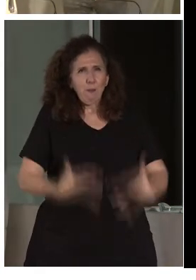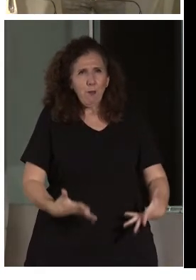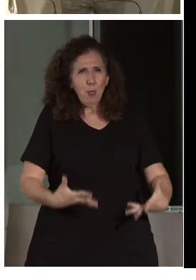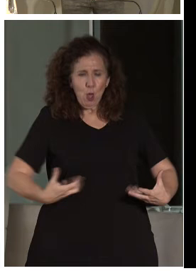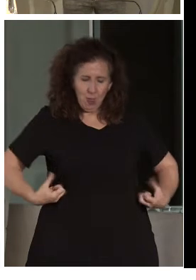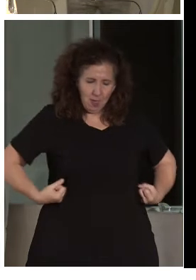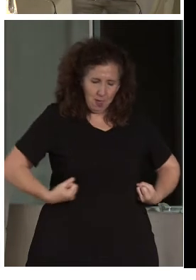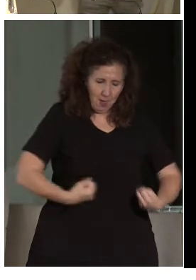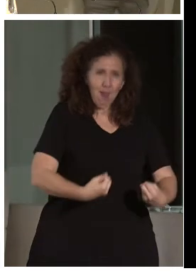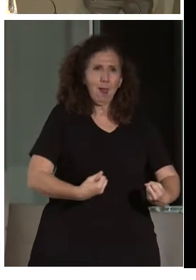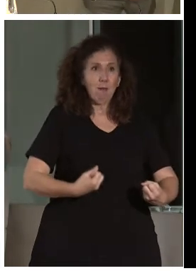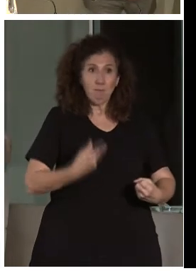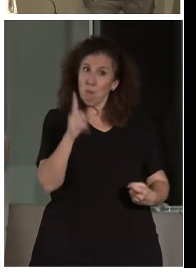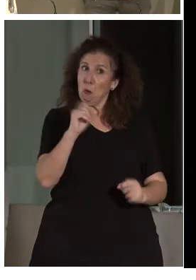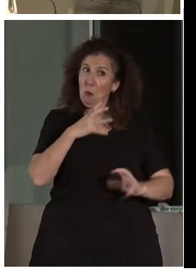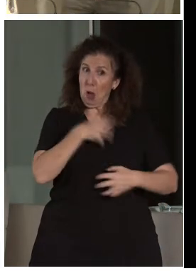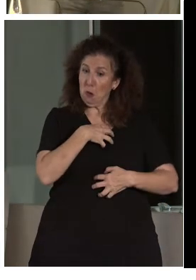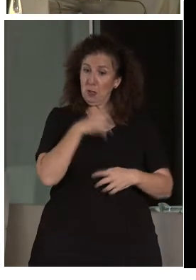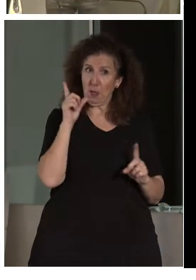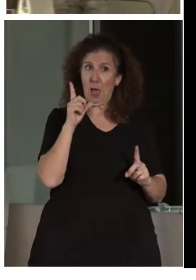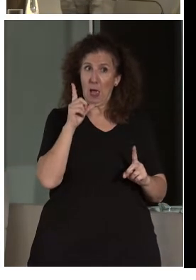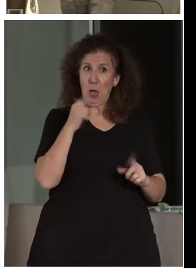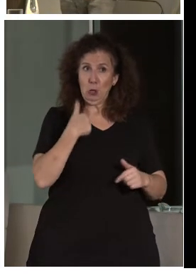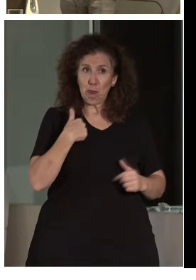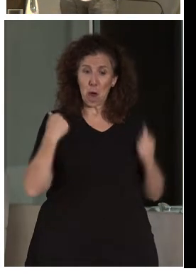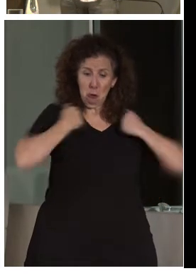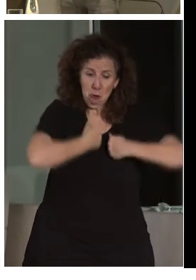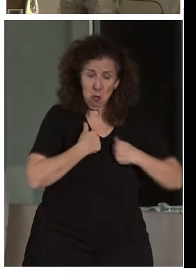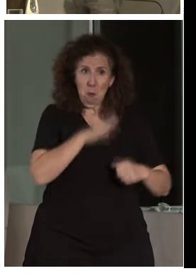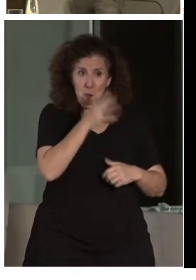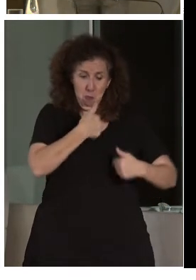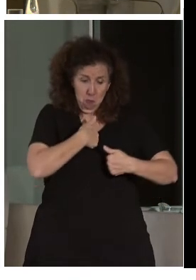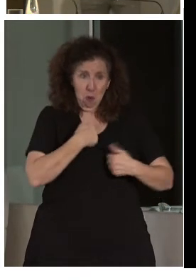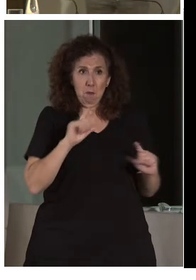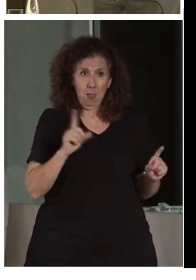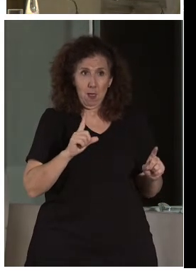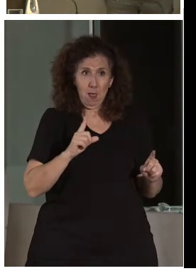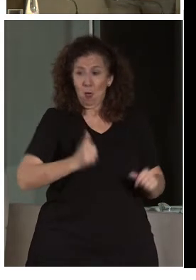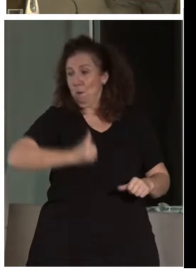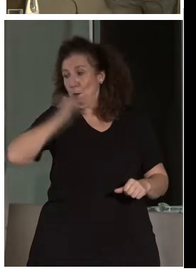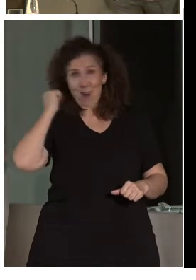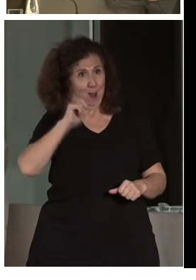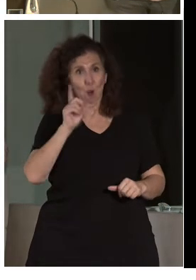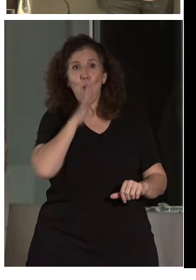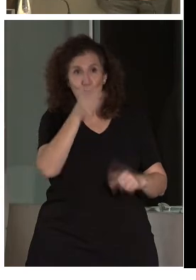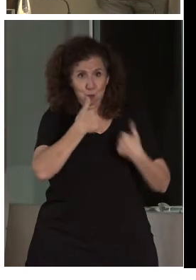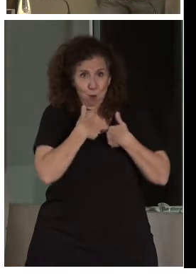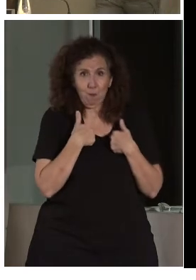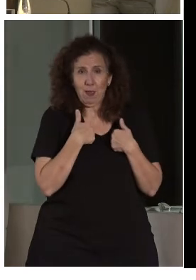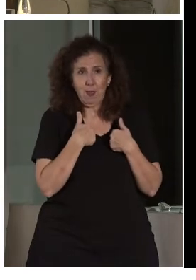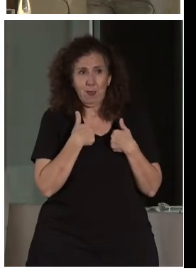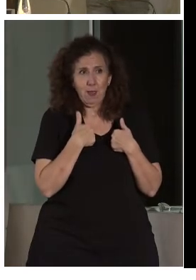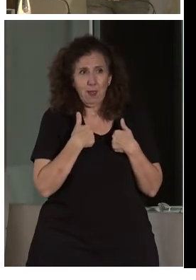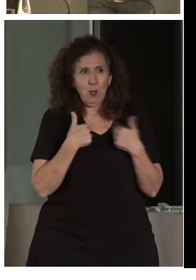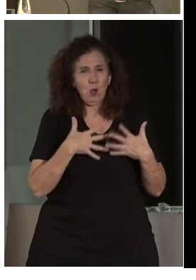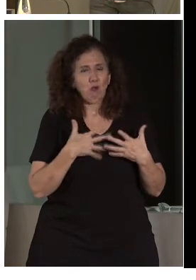a alguien. O sea, en realidad es egoísmo, ¿no? Lo llevas por ti, no lo llevas por... Bueno, no es un, quiero decir, lo llevas por todo, ¿no? Pero desde luego es